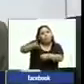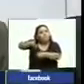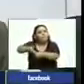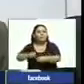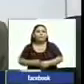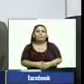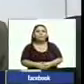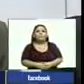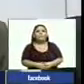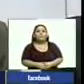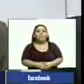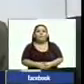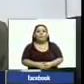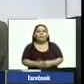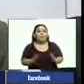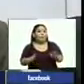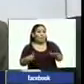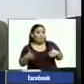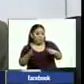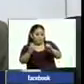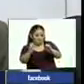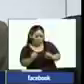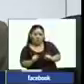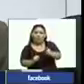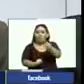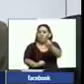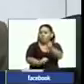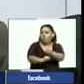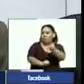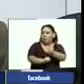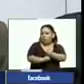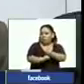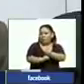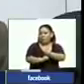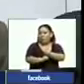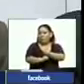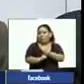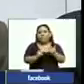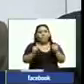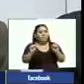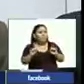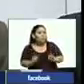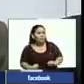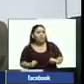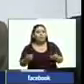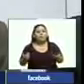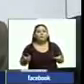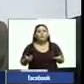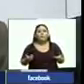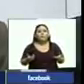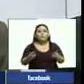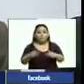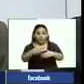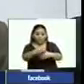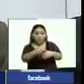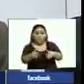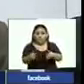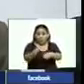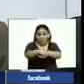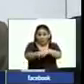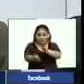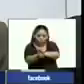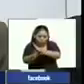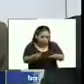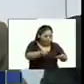Para que tenga fuerza, por un lado tendría que pasar por la Asamblea Legislativa, tienen que haber